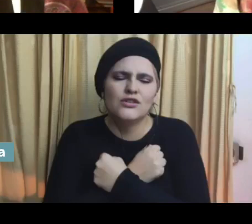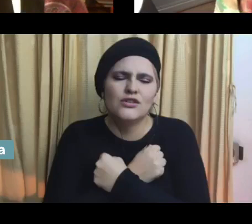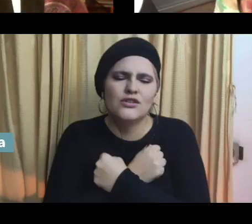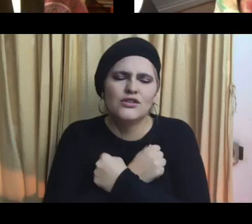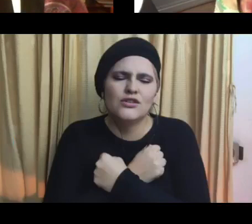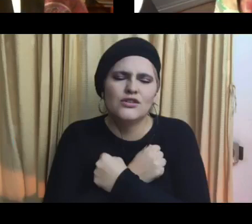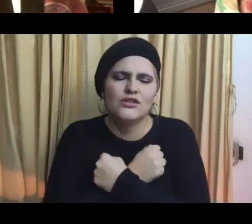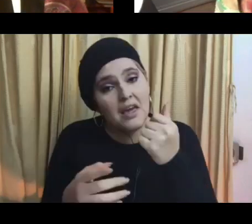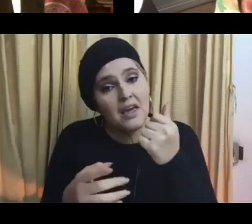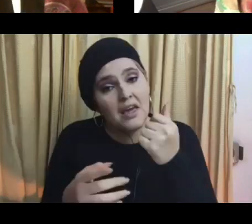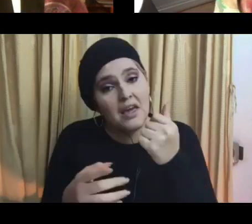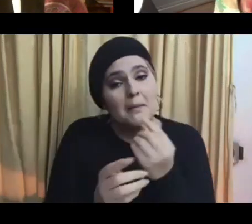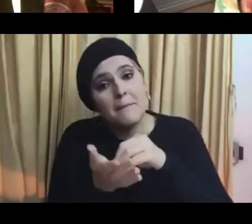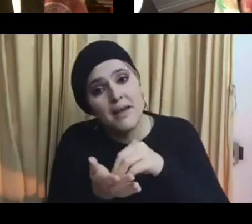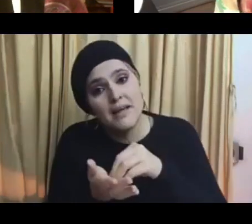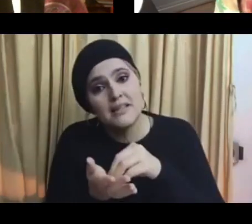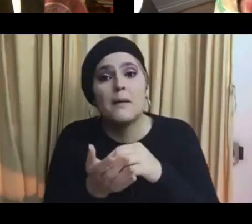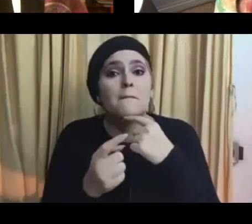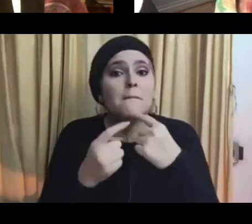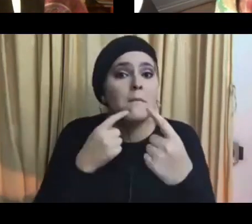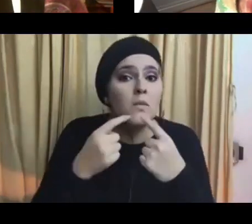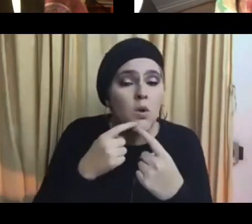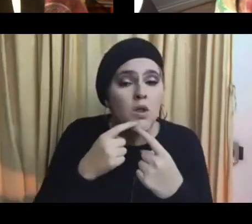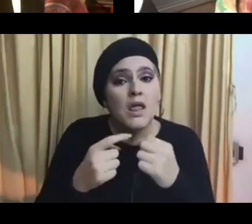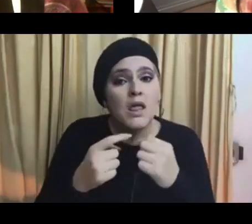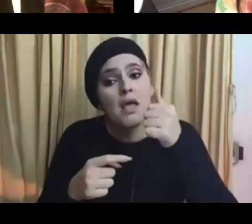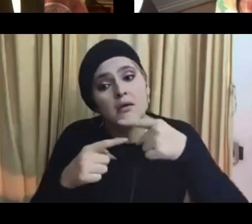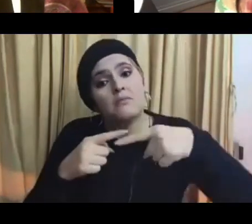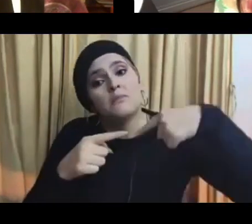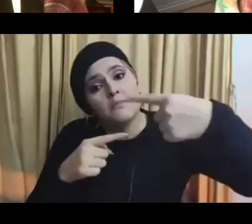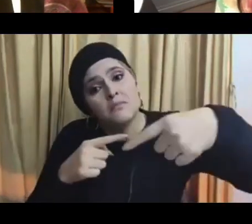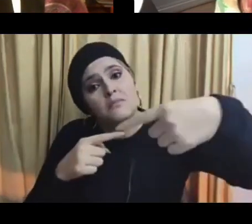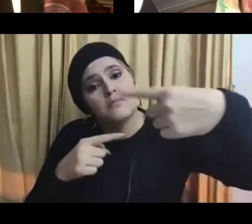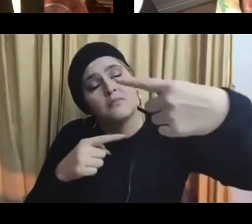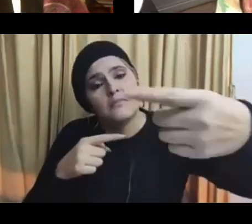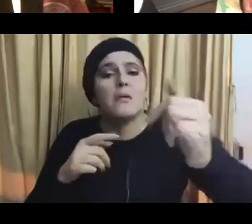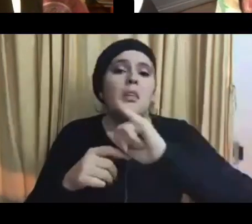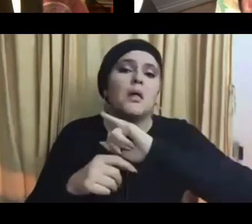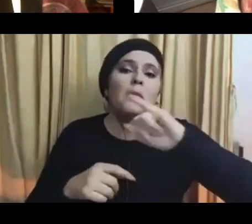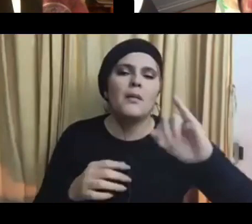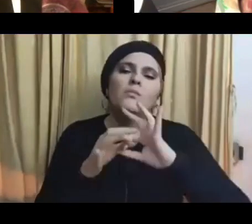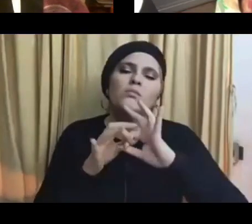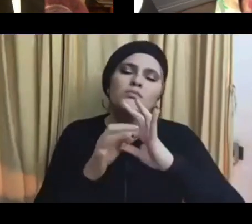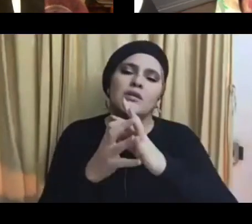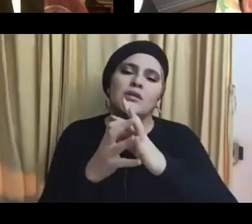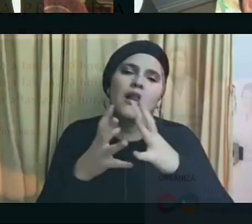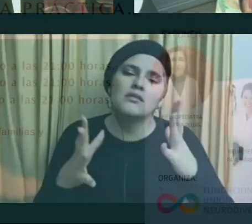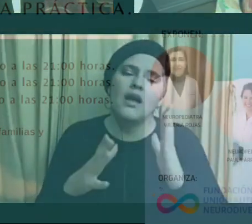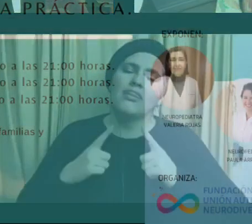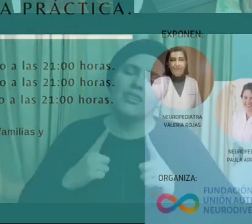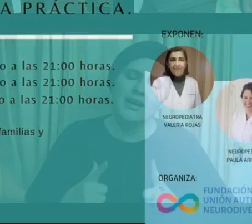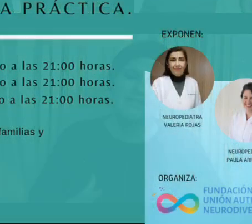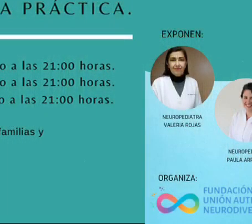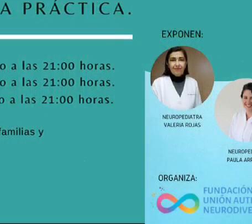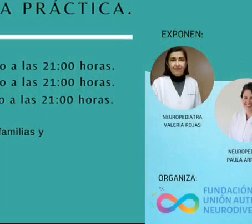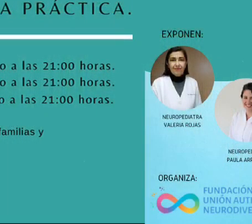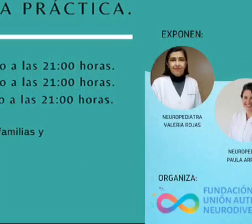seguir contestando los próximos días de la jornada. Así que muchísimas gracias, a descansar y seguimos en esta jornada.